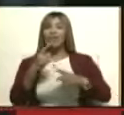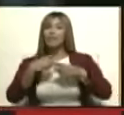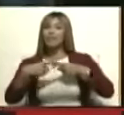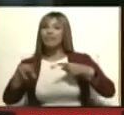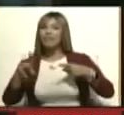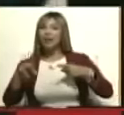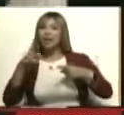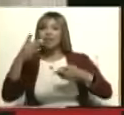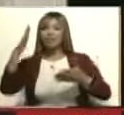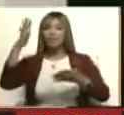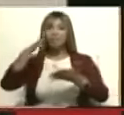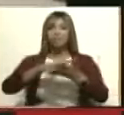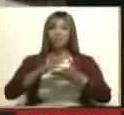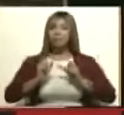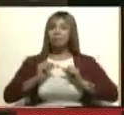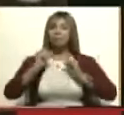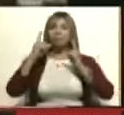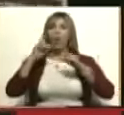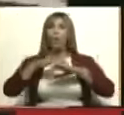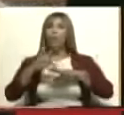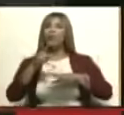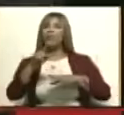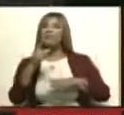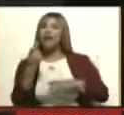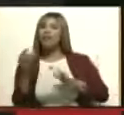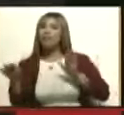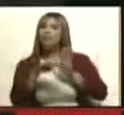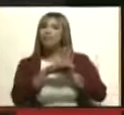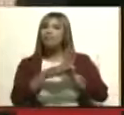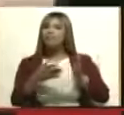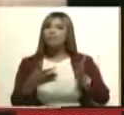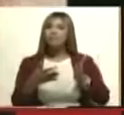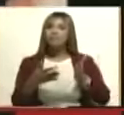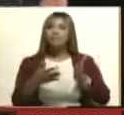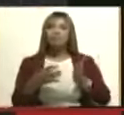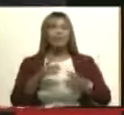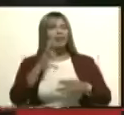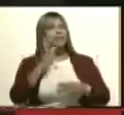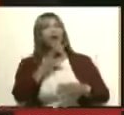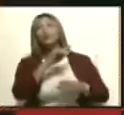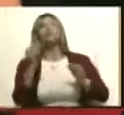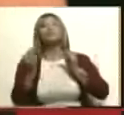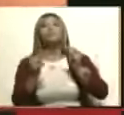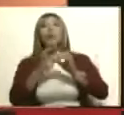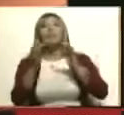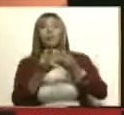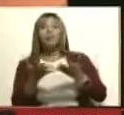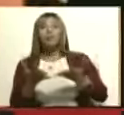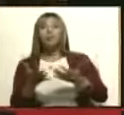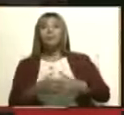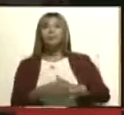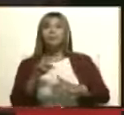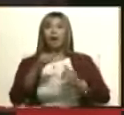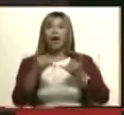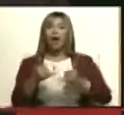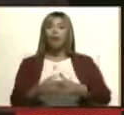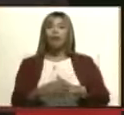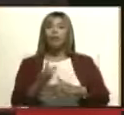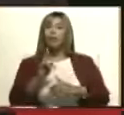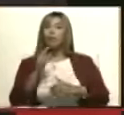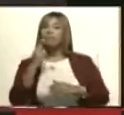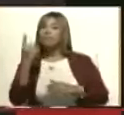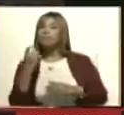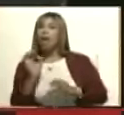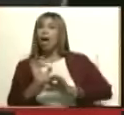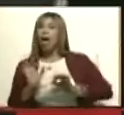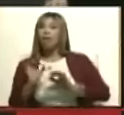diferente al de la caída, es impresionante. ¿Por qué tú no colocaste eso? Fiscal, usted que habló con los familiares que en ese momento no fueron